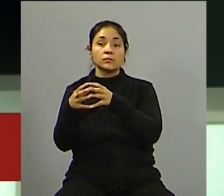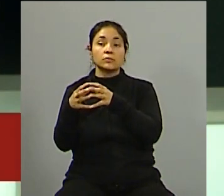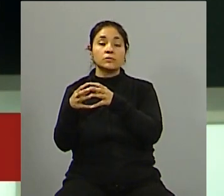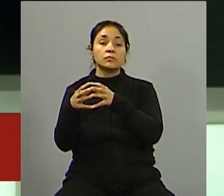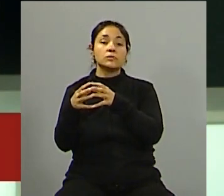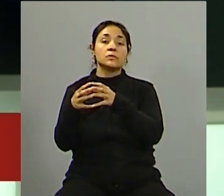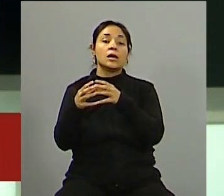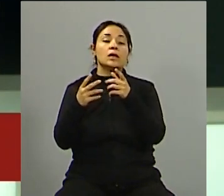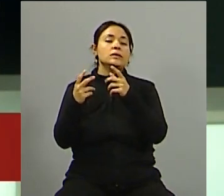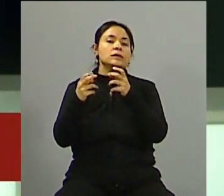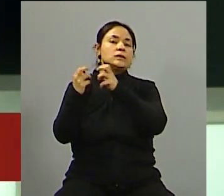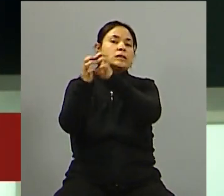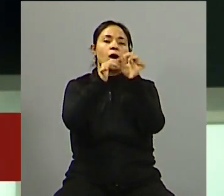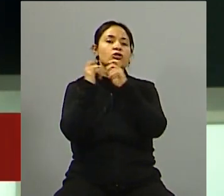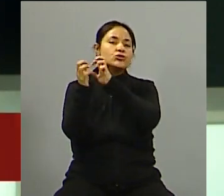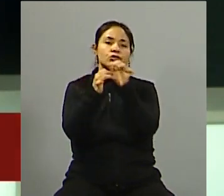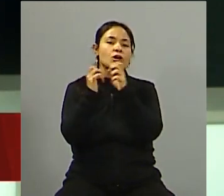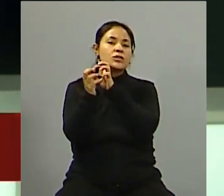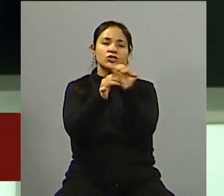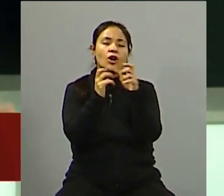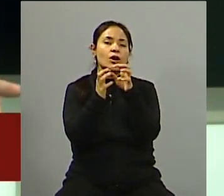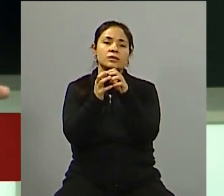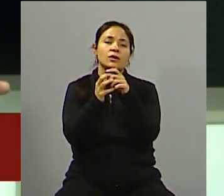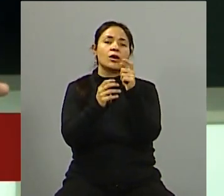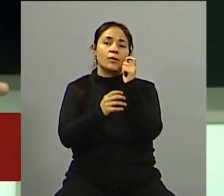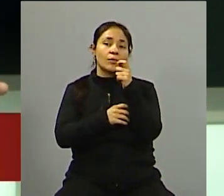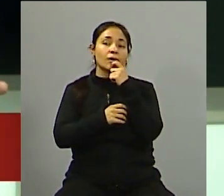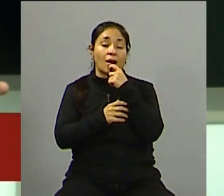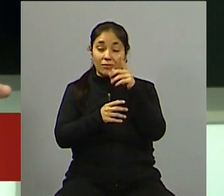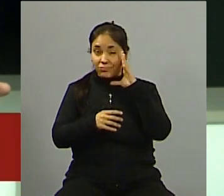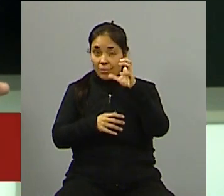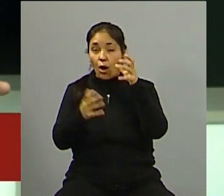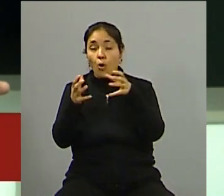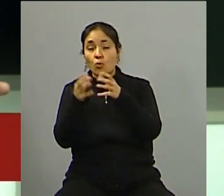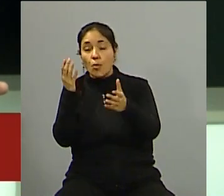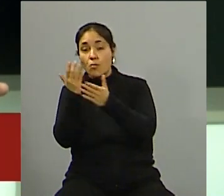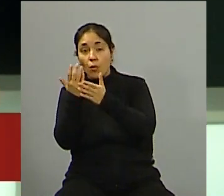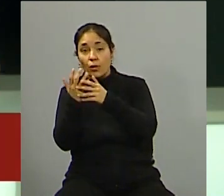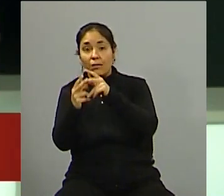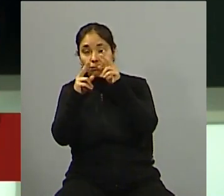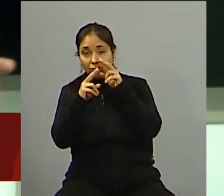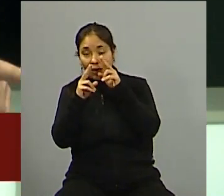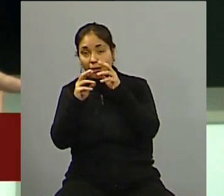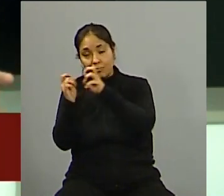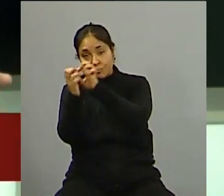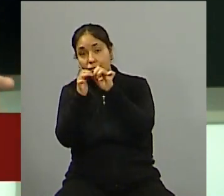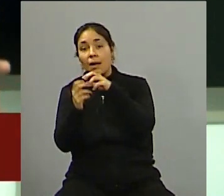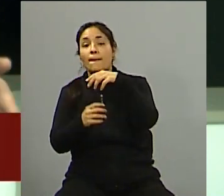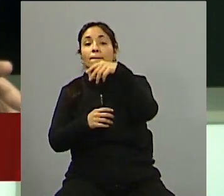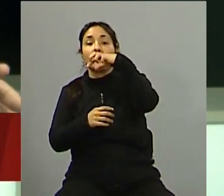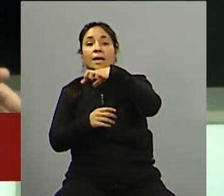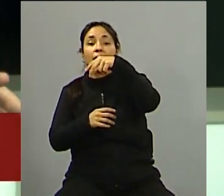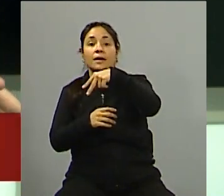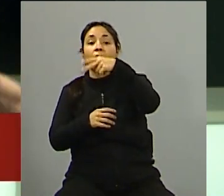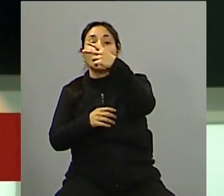en las negociaciones que dependen de los partidos independentistas. Recordemos que el Partido Popular está negociando con el PNV, Partido Nacionalista Vasco, ¿sí? Por